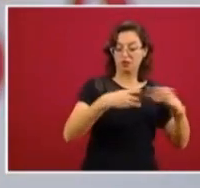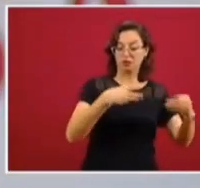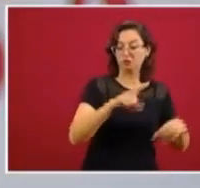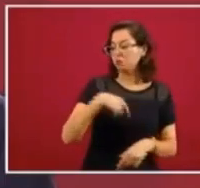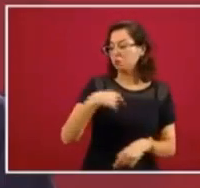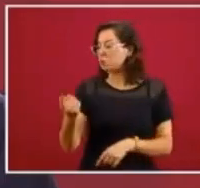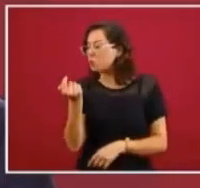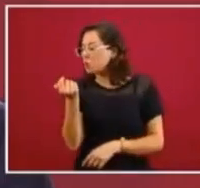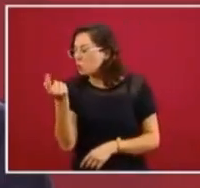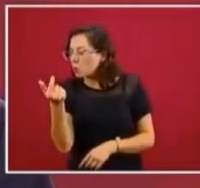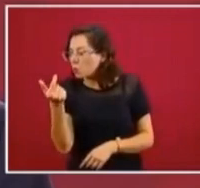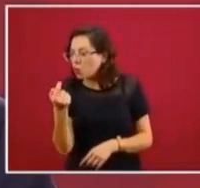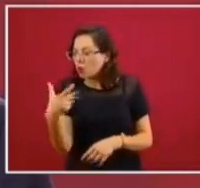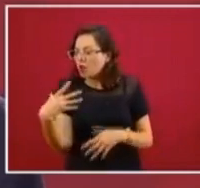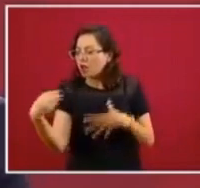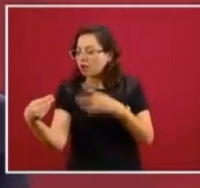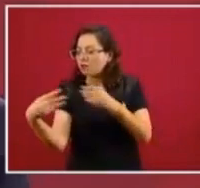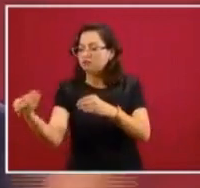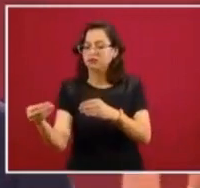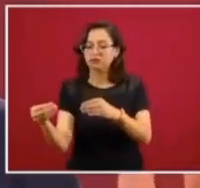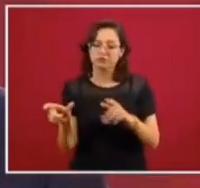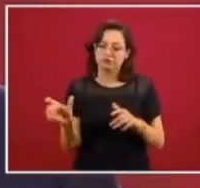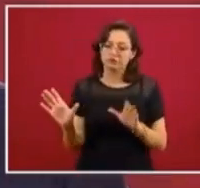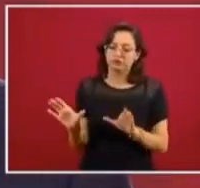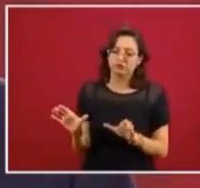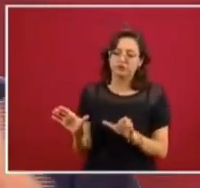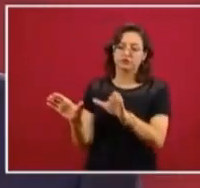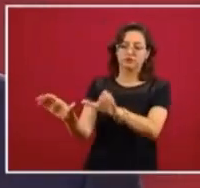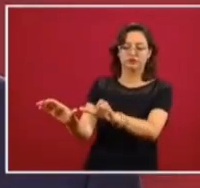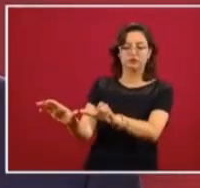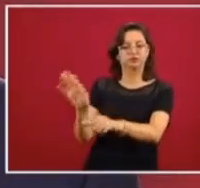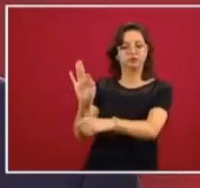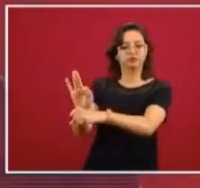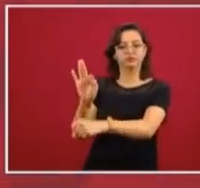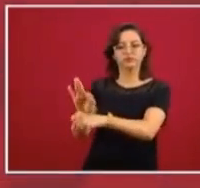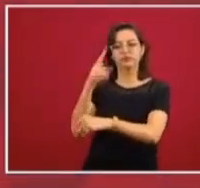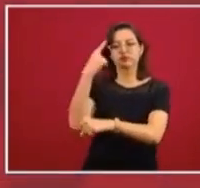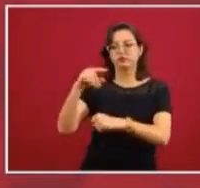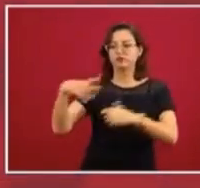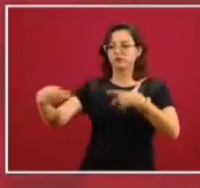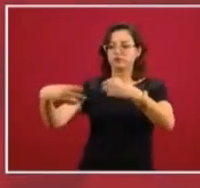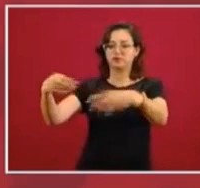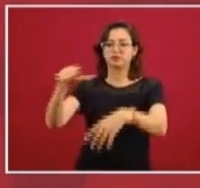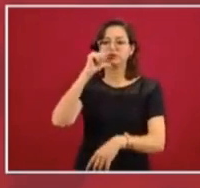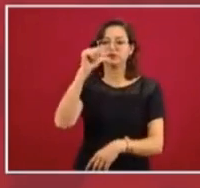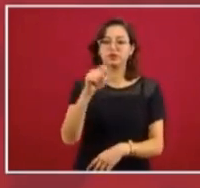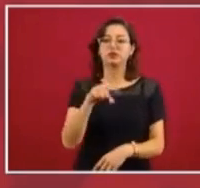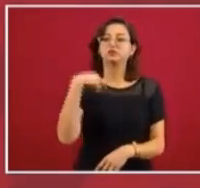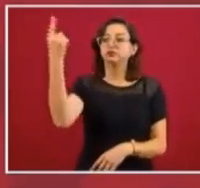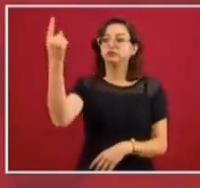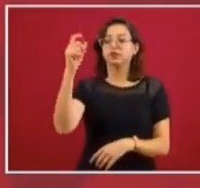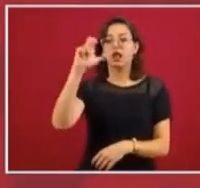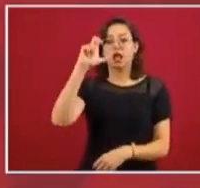transmisión, precisamente para que no haya una propagación acelerada. En algunos países europeos se dio